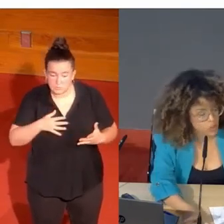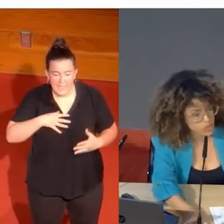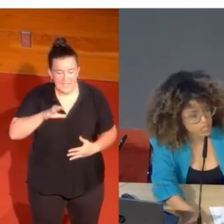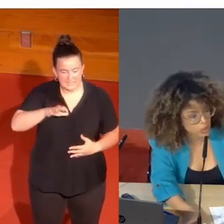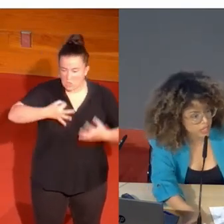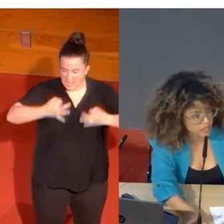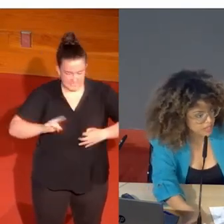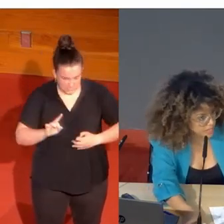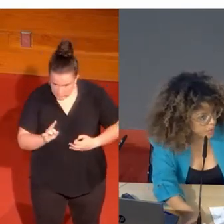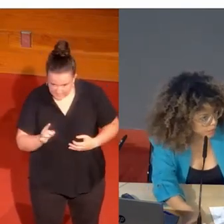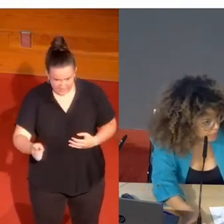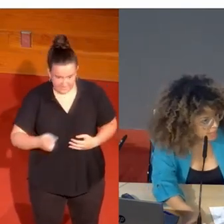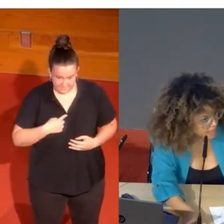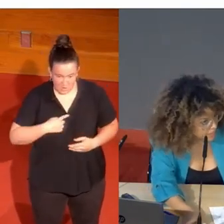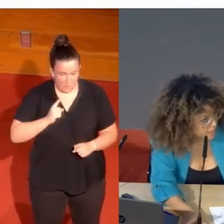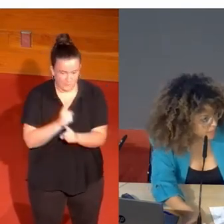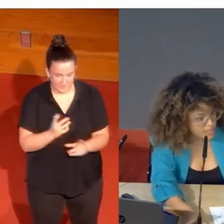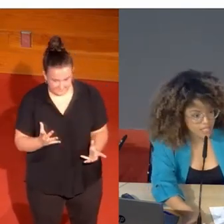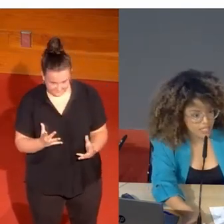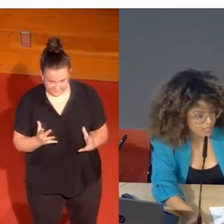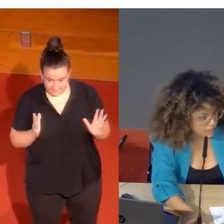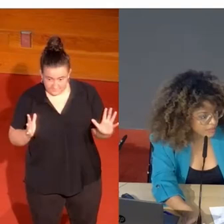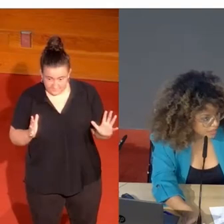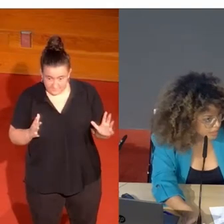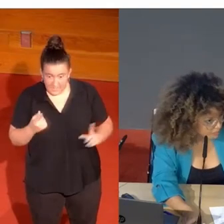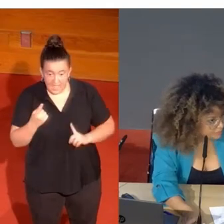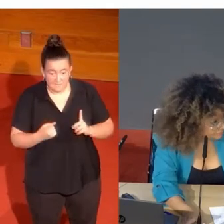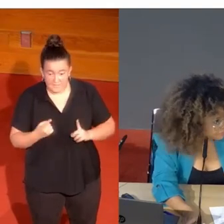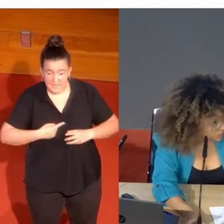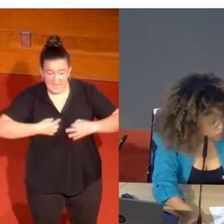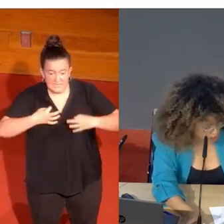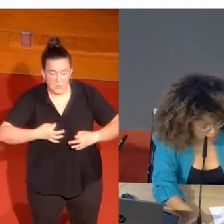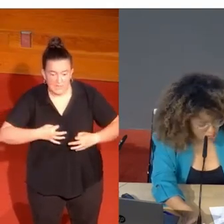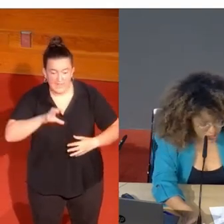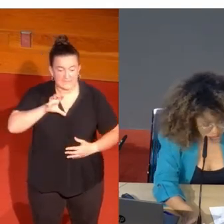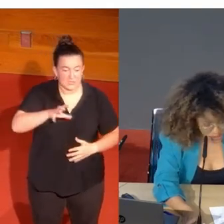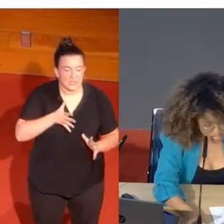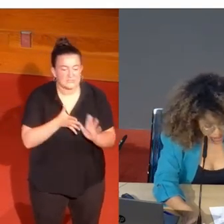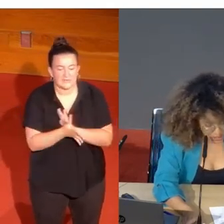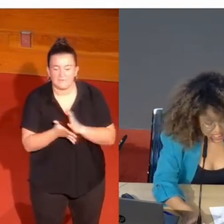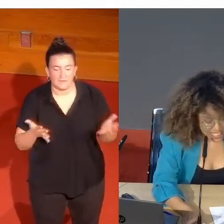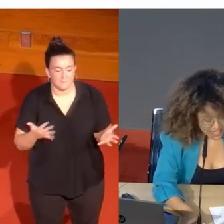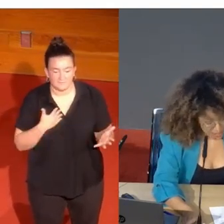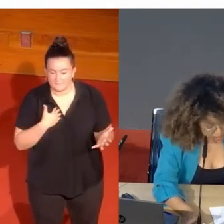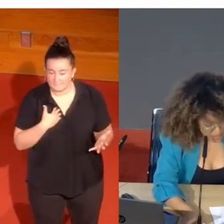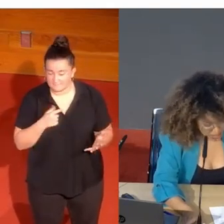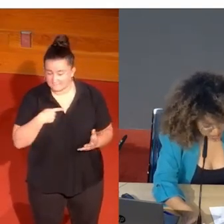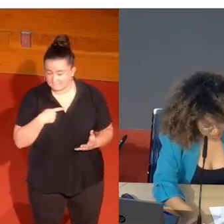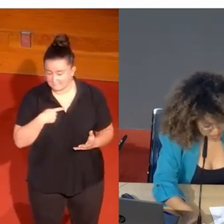cada vez que Escucha y seguridad del Estado quiere decir eh cuestionar Hay que cuestionarlo